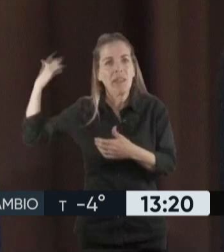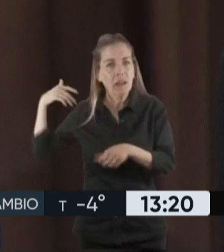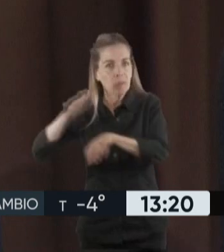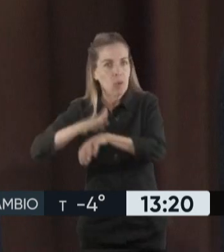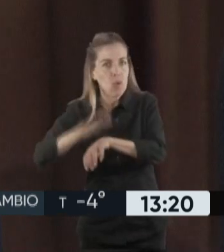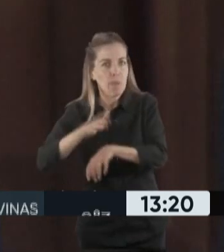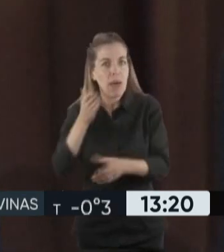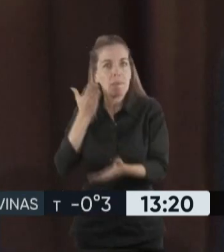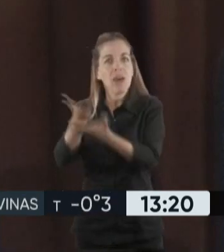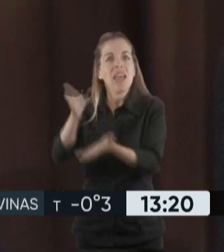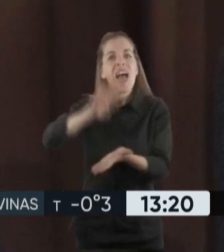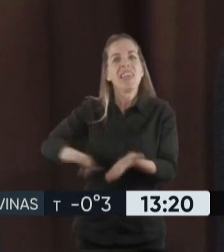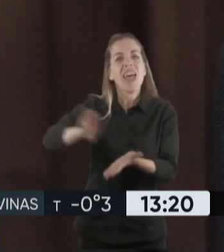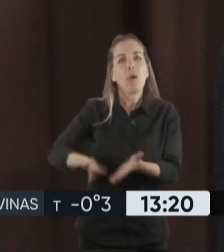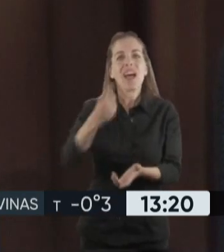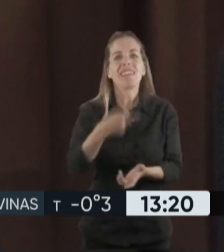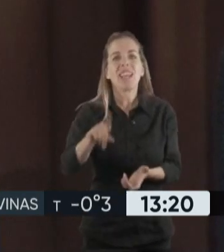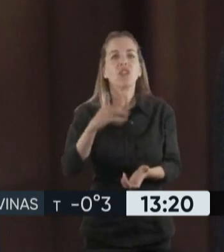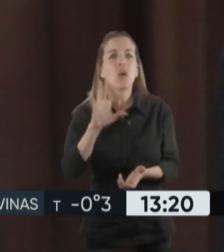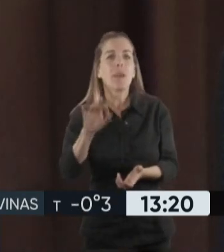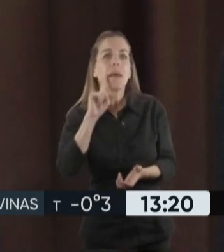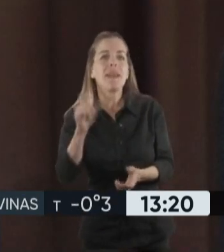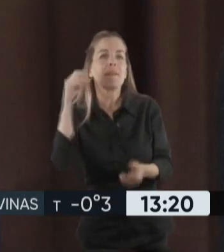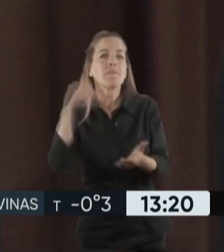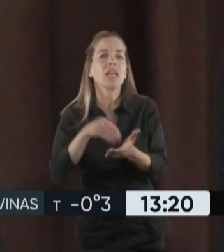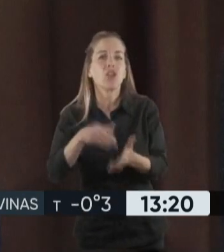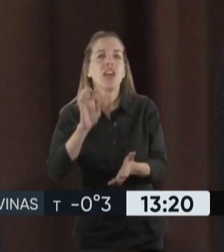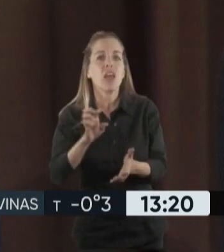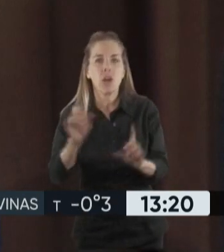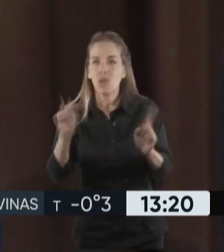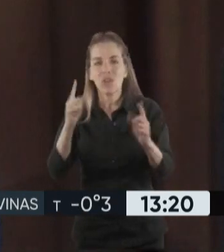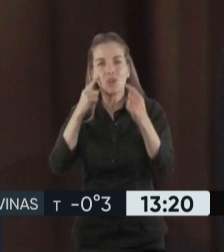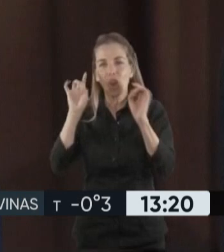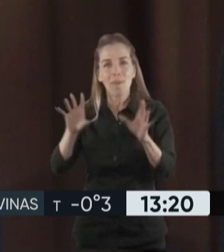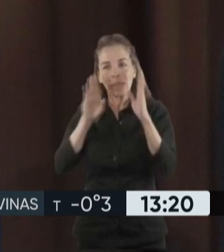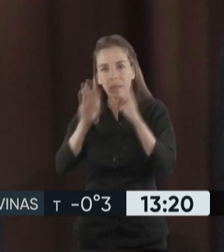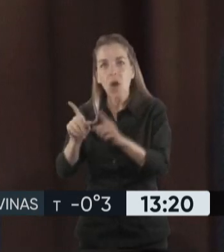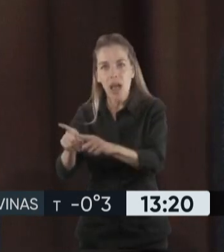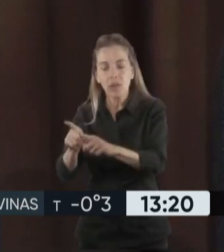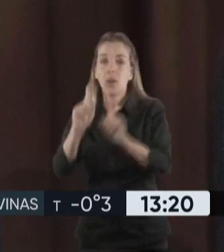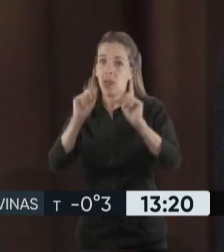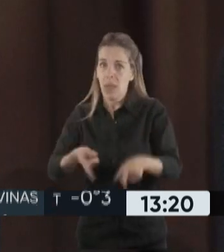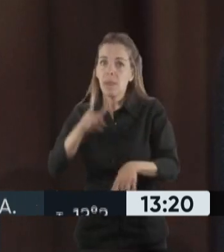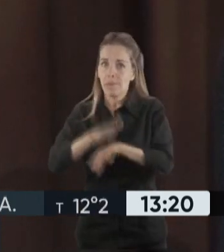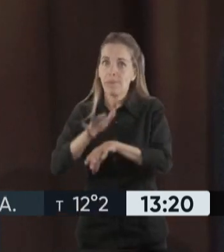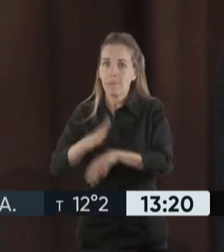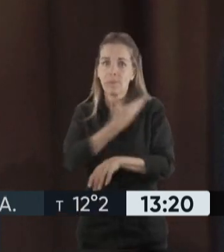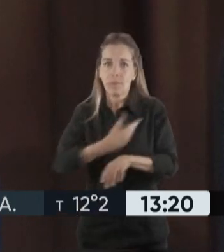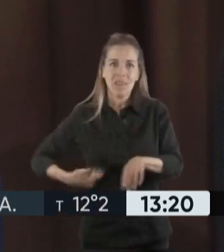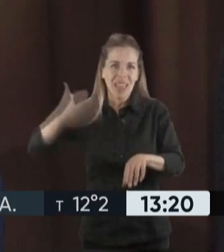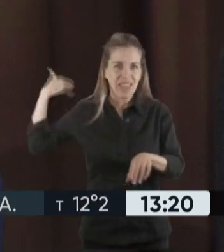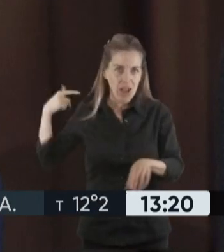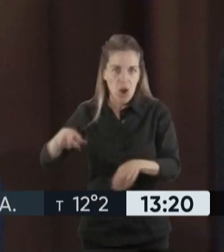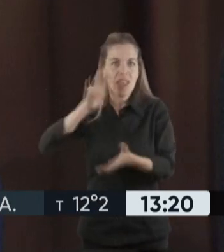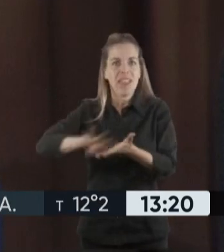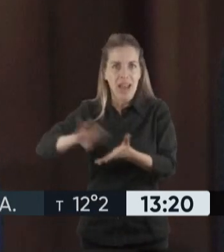deuda de 150.000 millones de dólares. No estoy hablando de eso, que además lo hicieron. Cuando